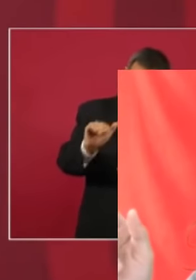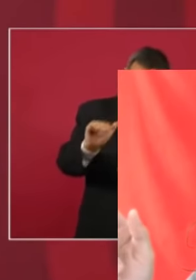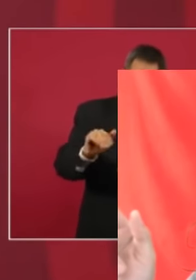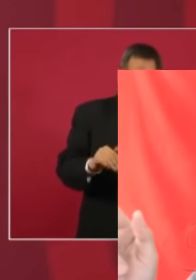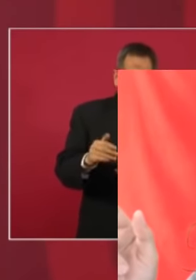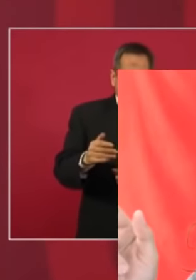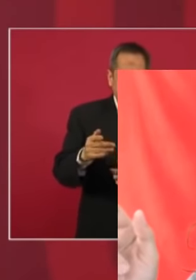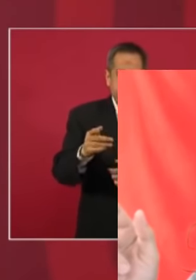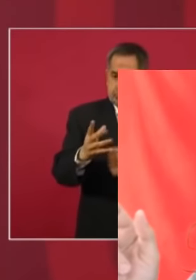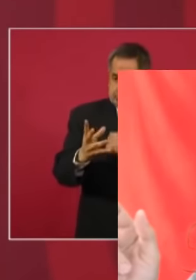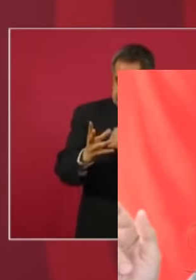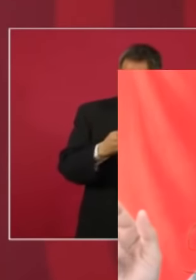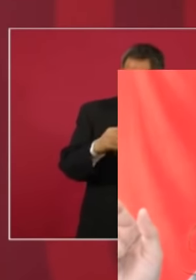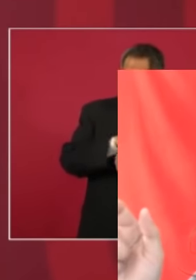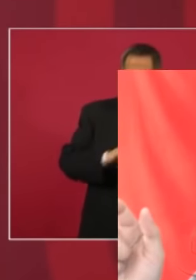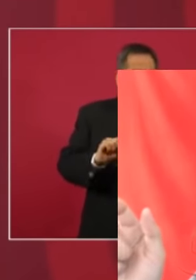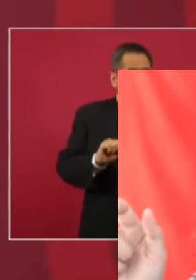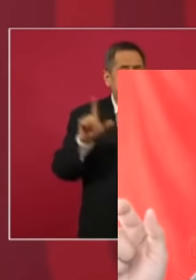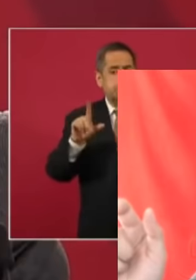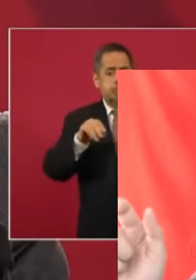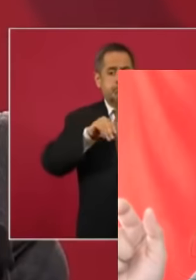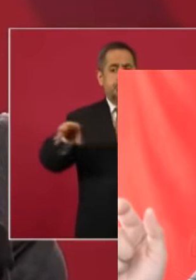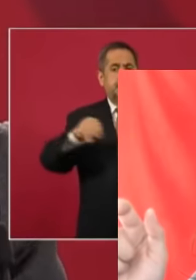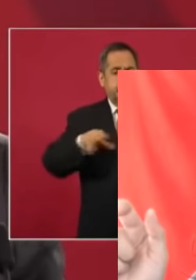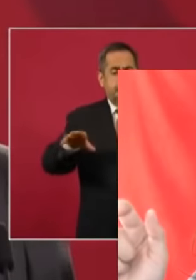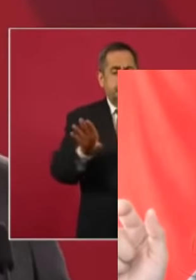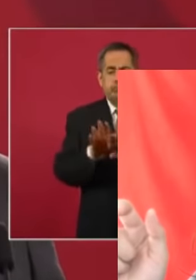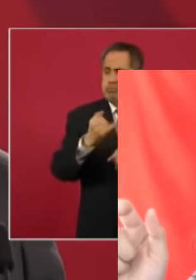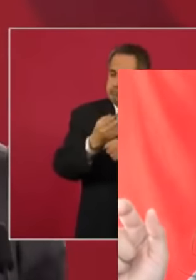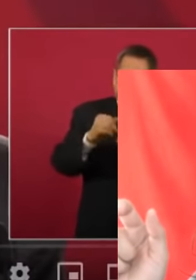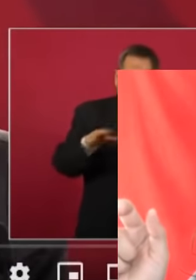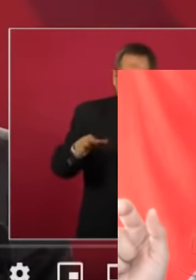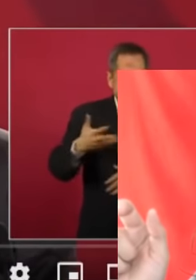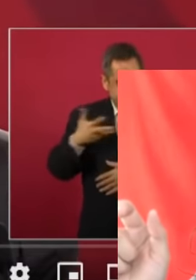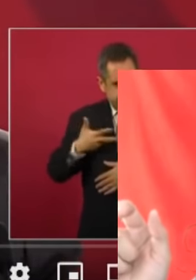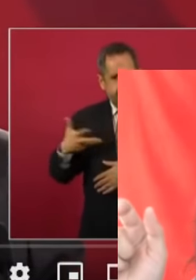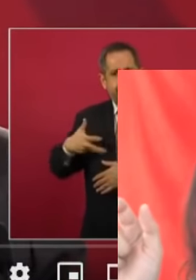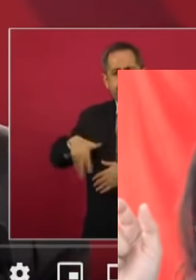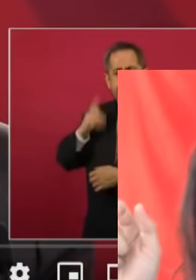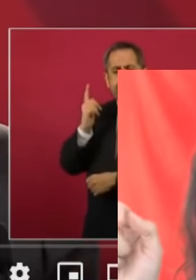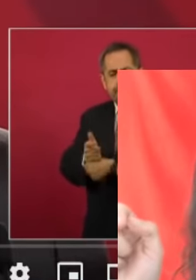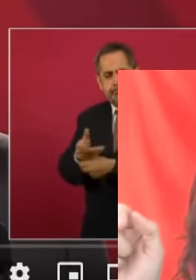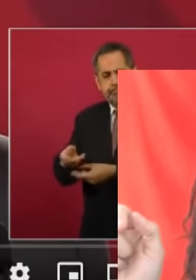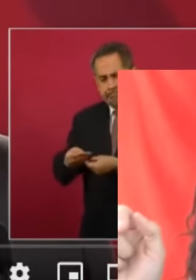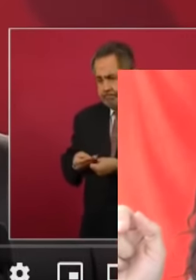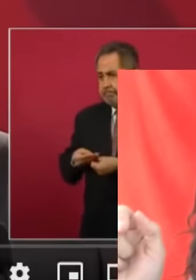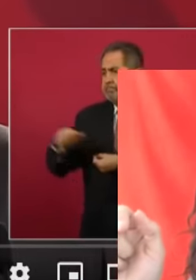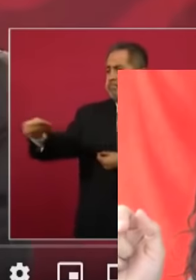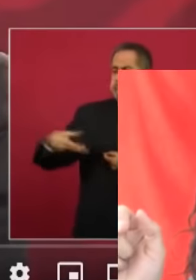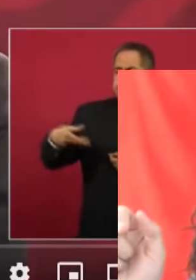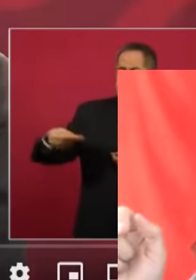si nos permite publicar la información que tenemos, que nos hicieron